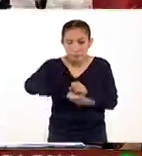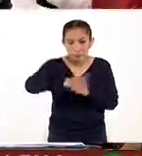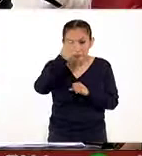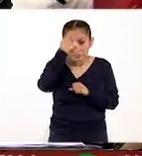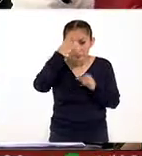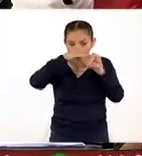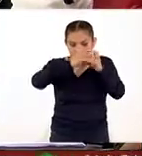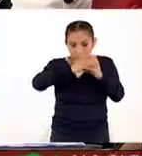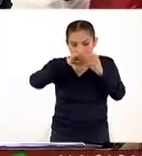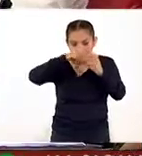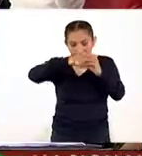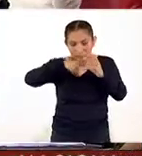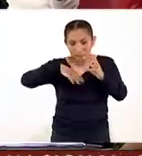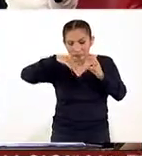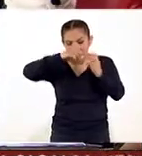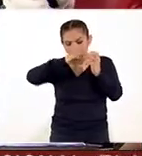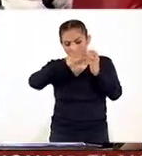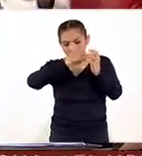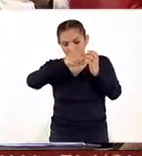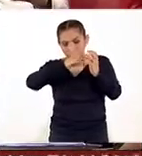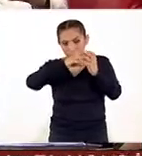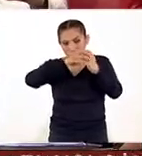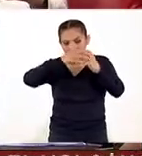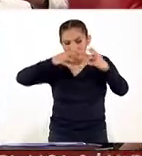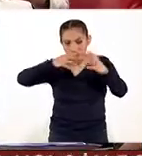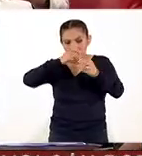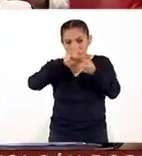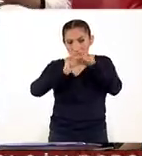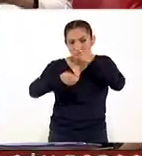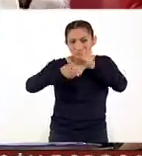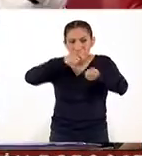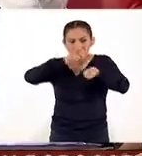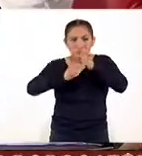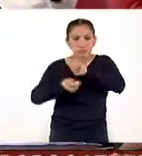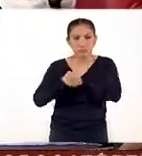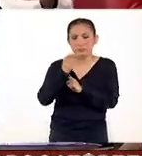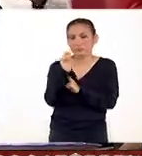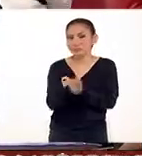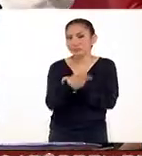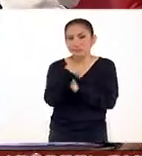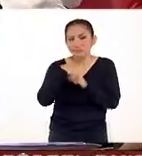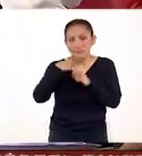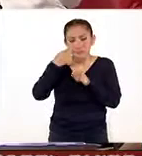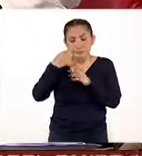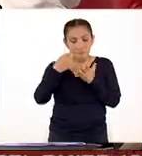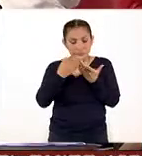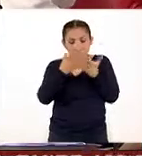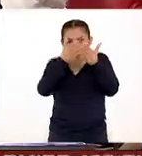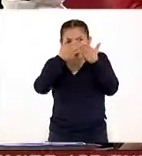cerebro tiene una neuroplasticidad. Exactamente. Esto abre